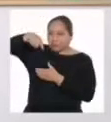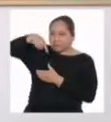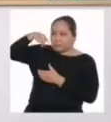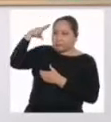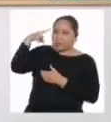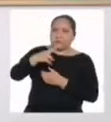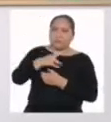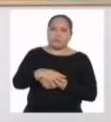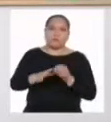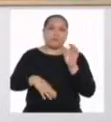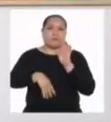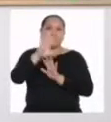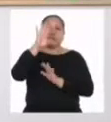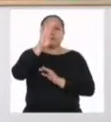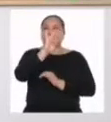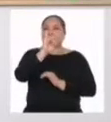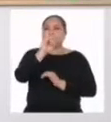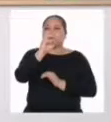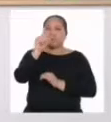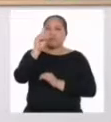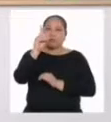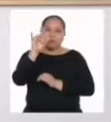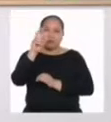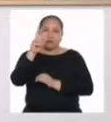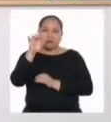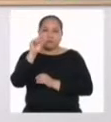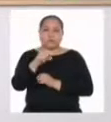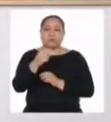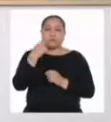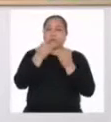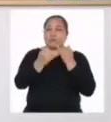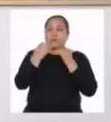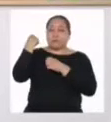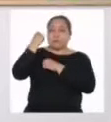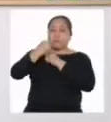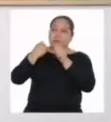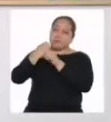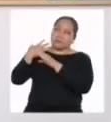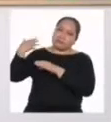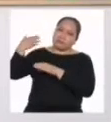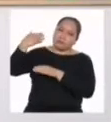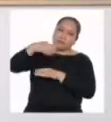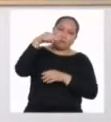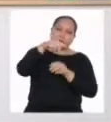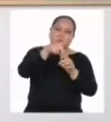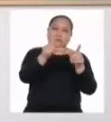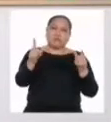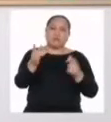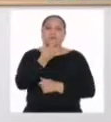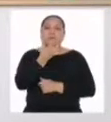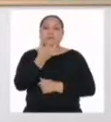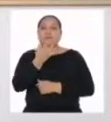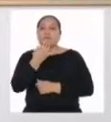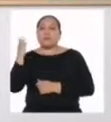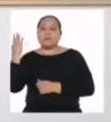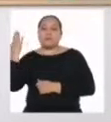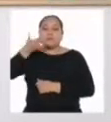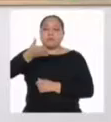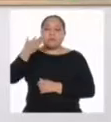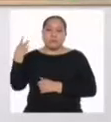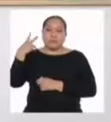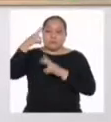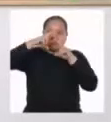mundialmente por sus récords de biodiversidad. En las últimas décadas se ha convertido en el lugar preferido de